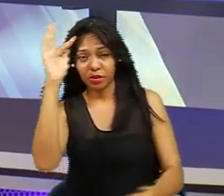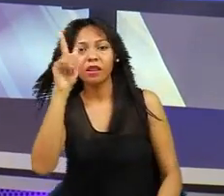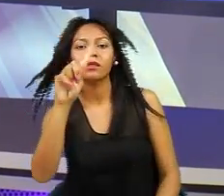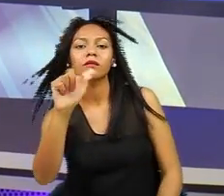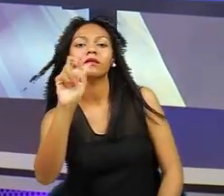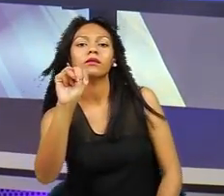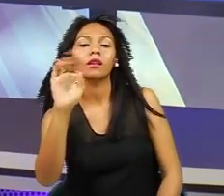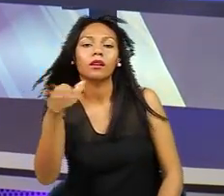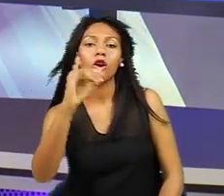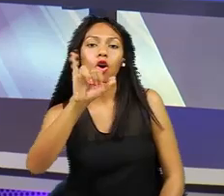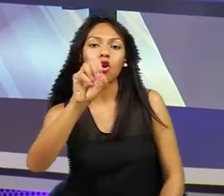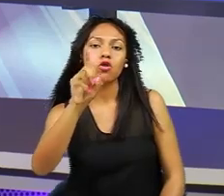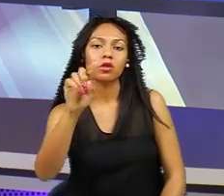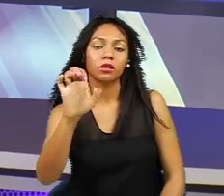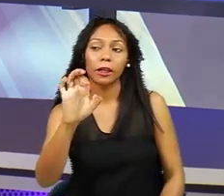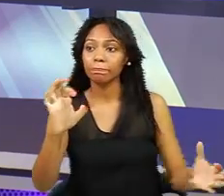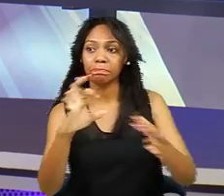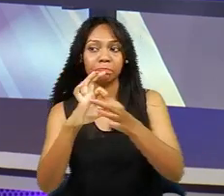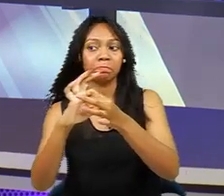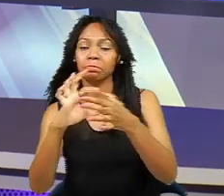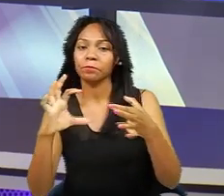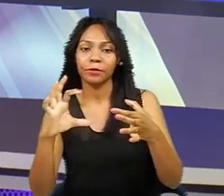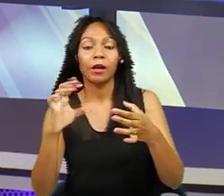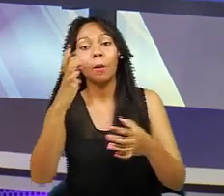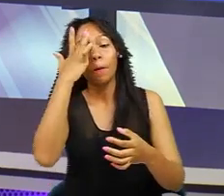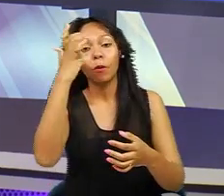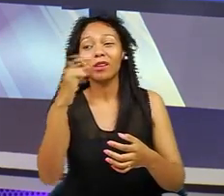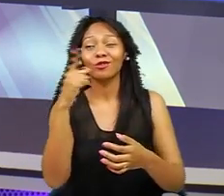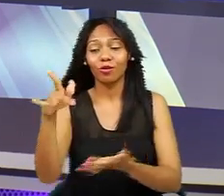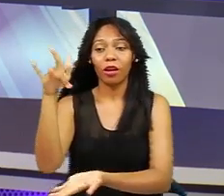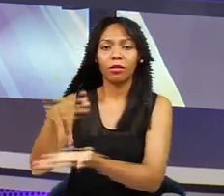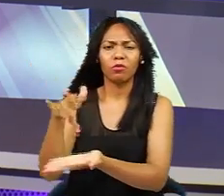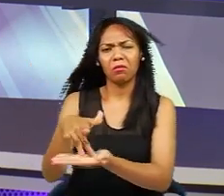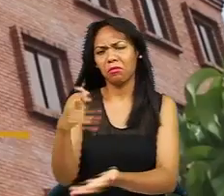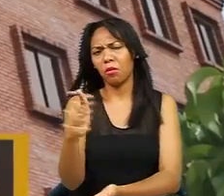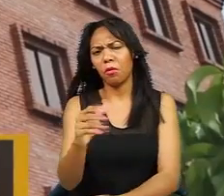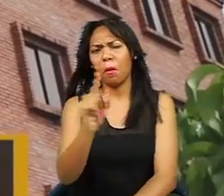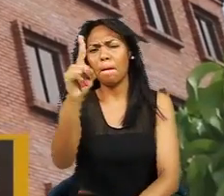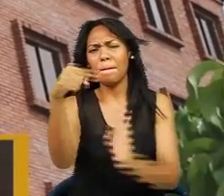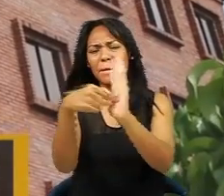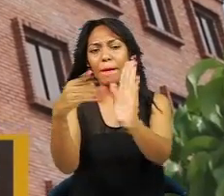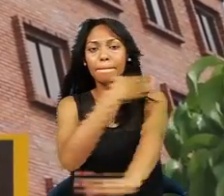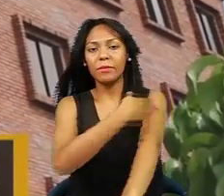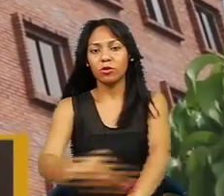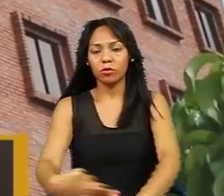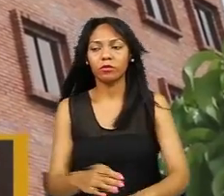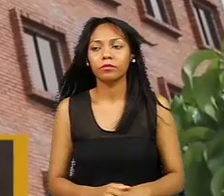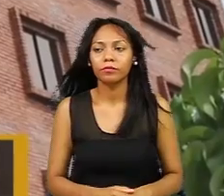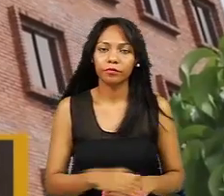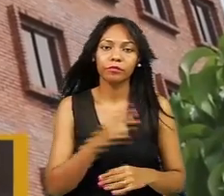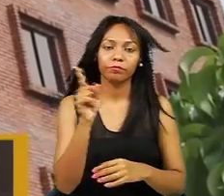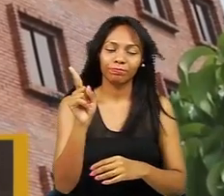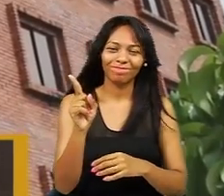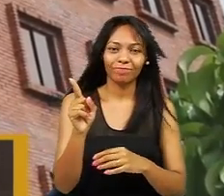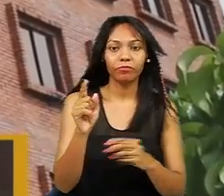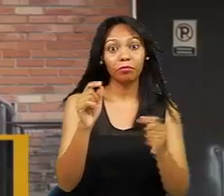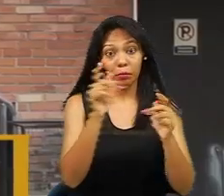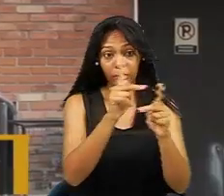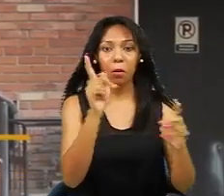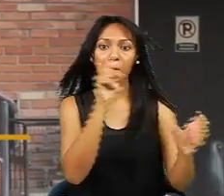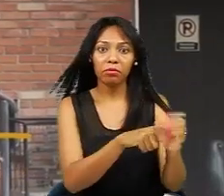la deuda de esta EPS con la clínica supera los 1.000 millones de pesos. Suspendidos se encuentran los servicios de salud para los usuarios de Coomeva